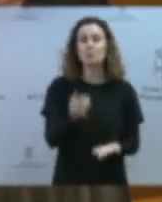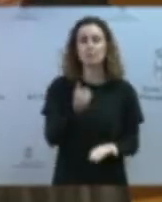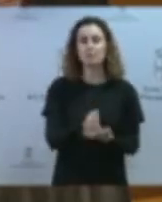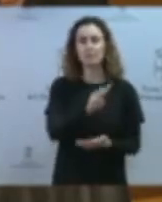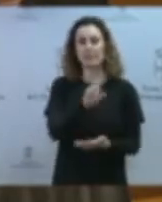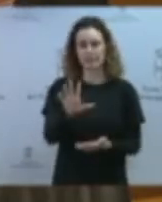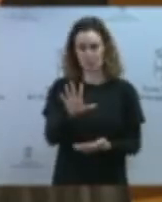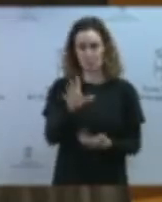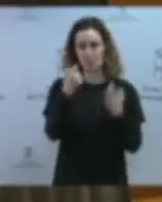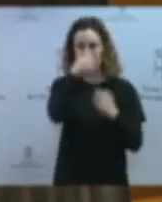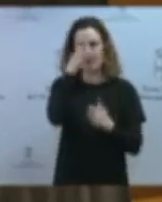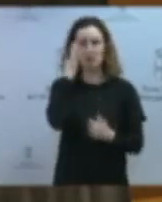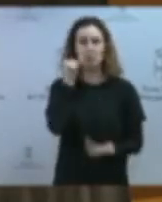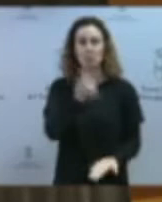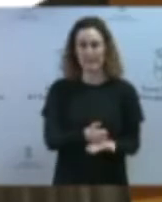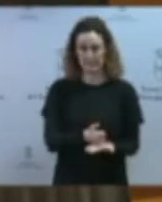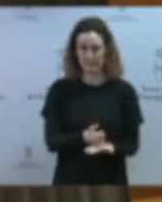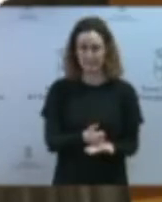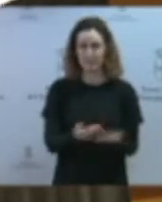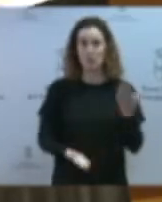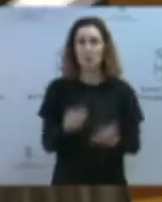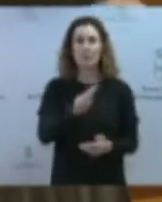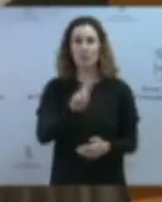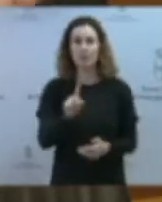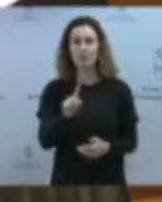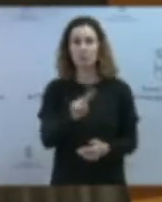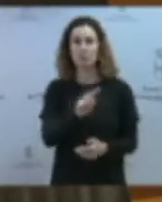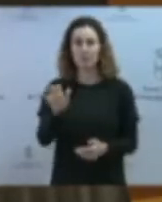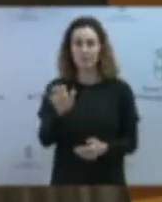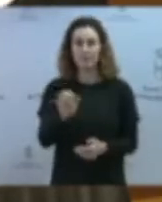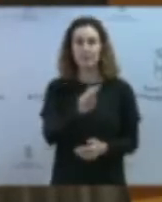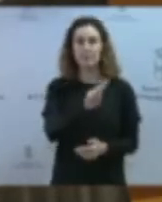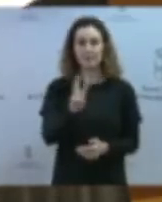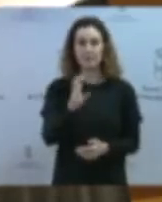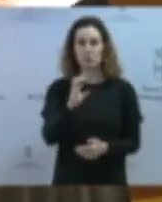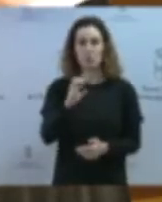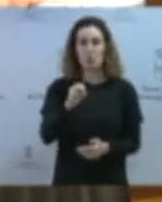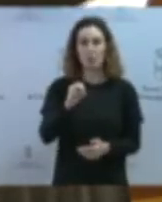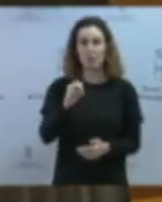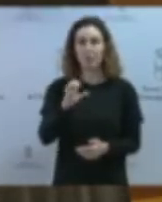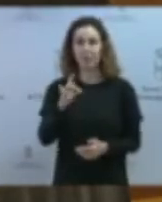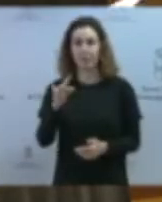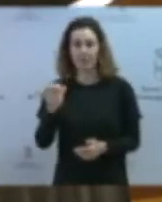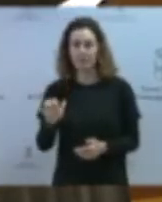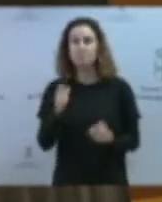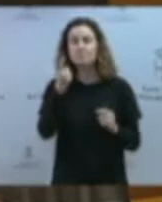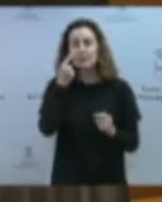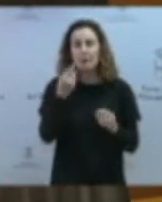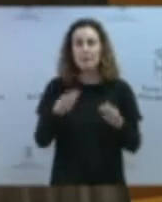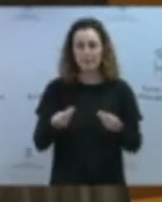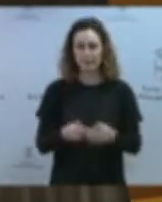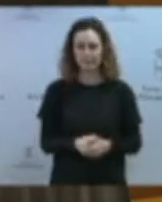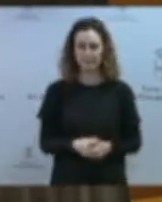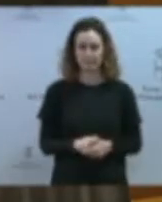frente a 21 de la Unión Europea y los 23 de la OCDE. Es decir, mire la paradoja. Les preguntaron al profesorado a qué destinarían